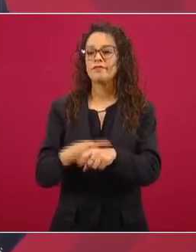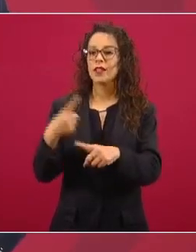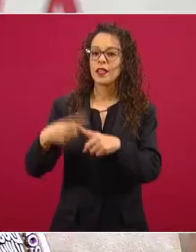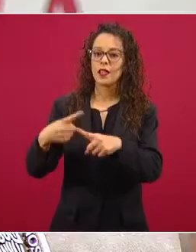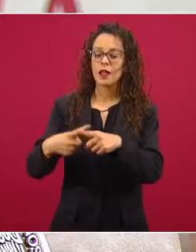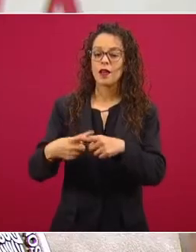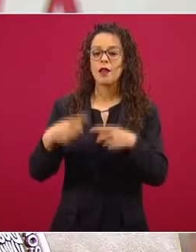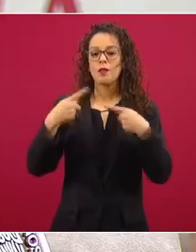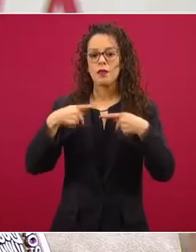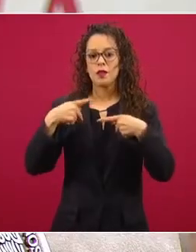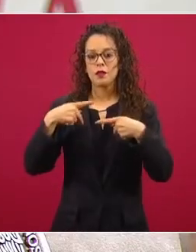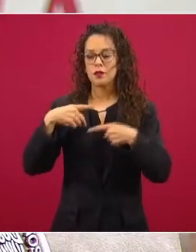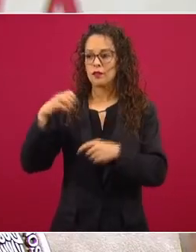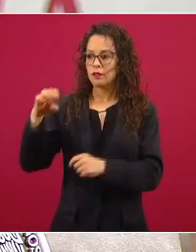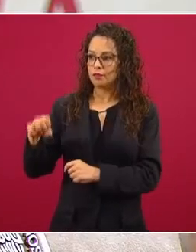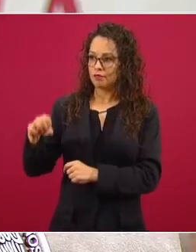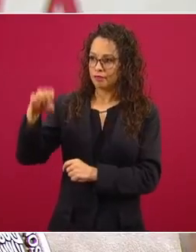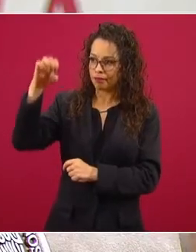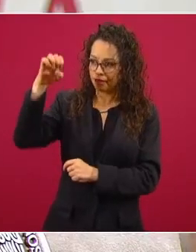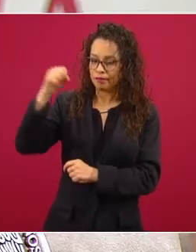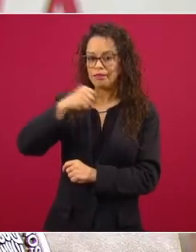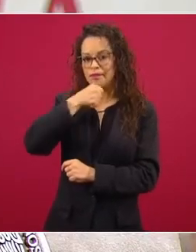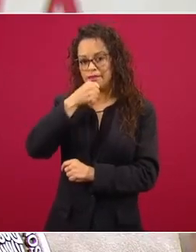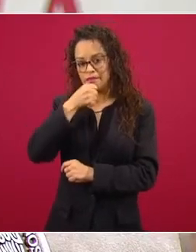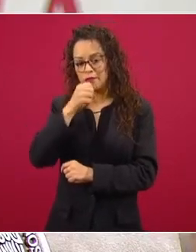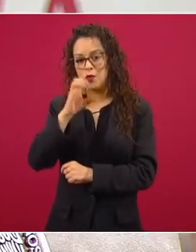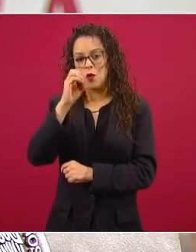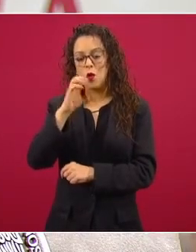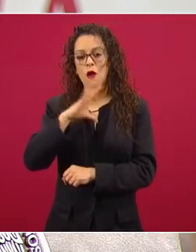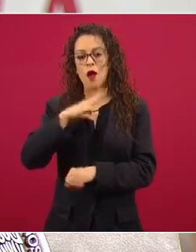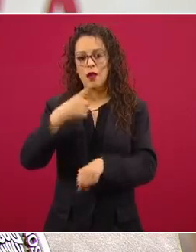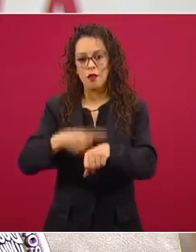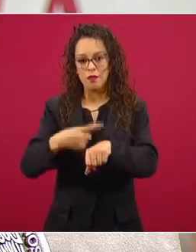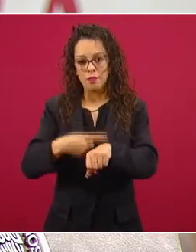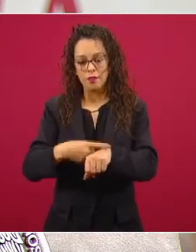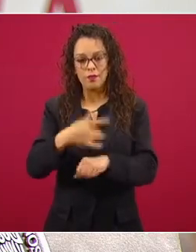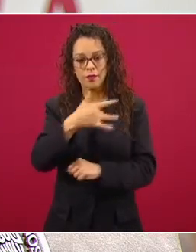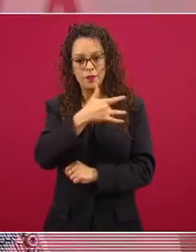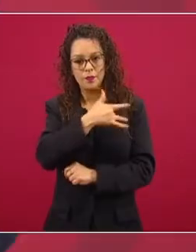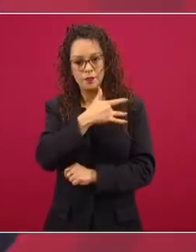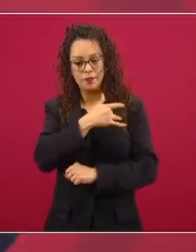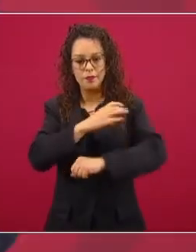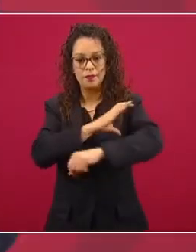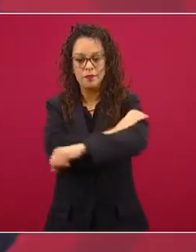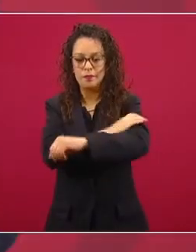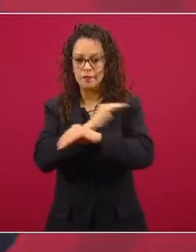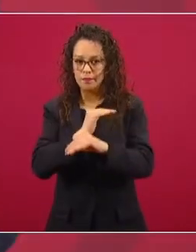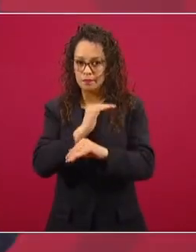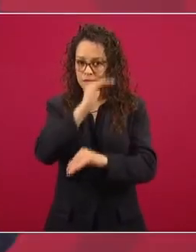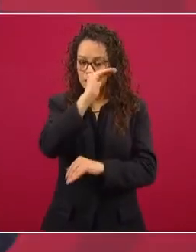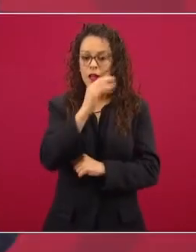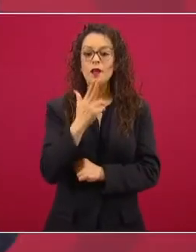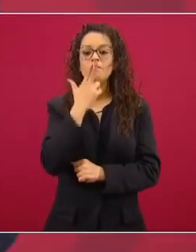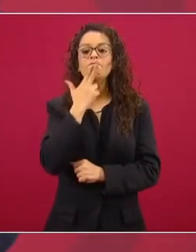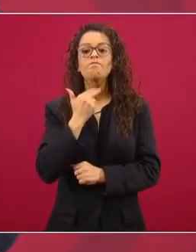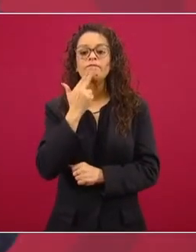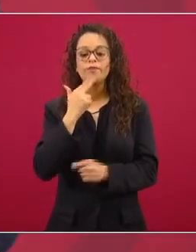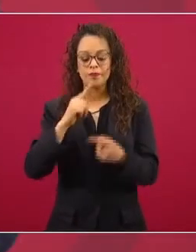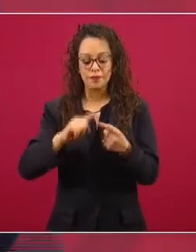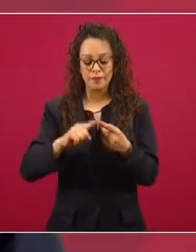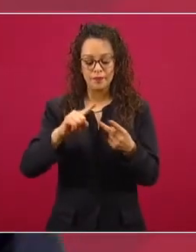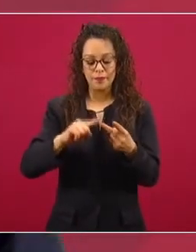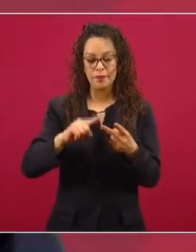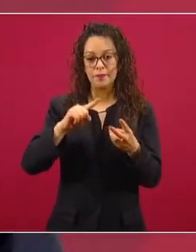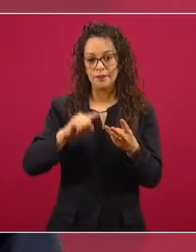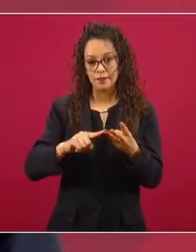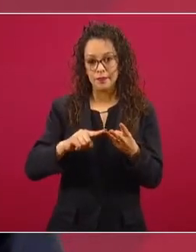padecimientos cardíacos, hipertensión, diabetes, lo que ya sabemos y